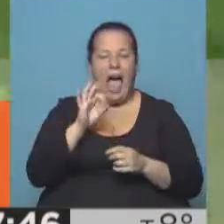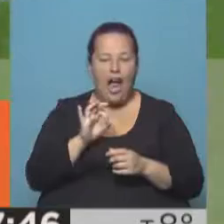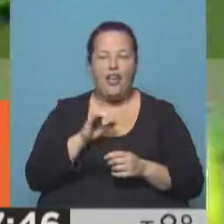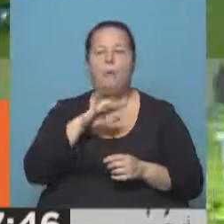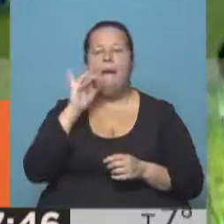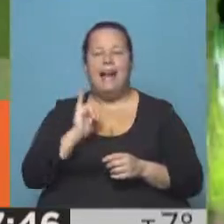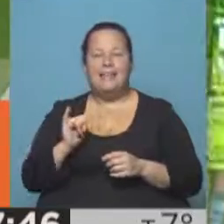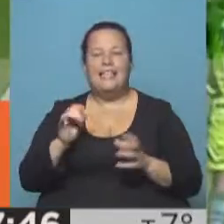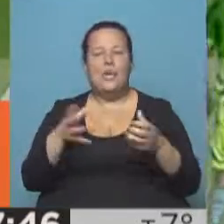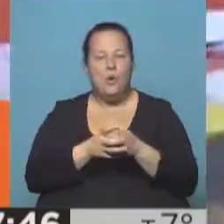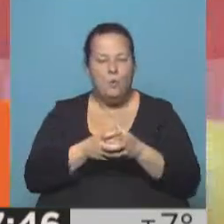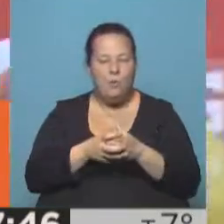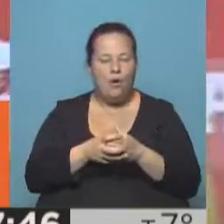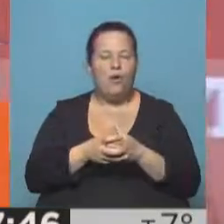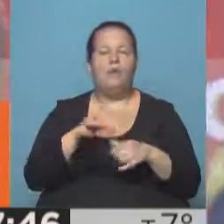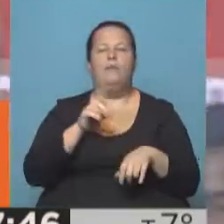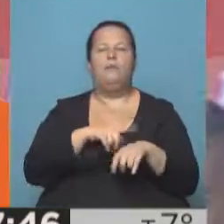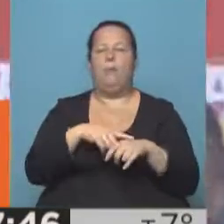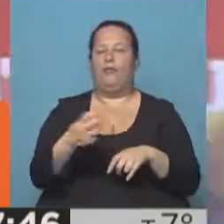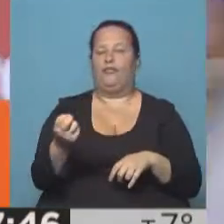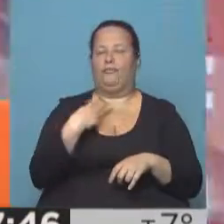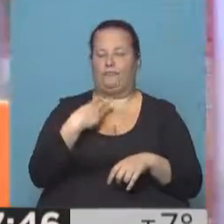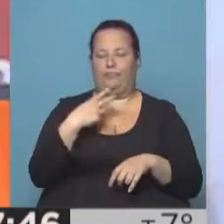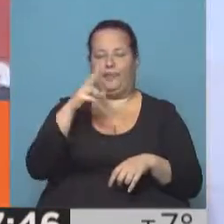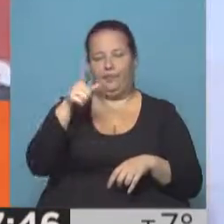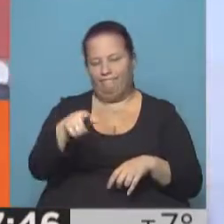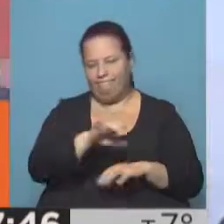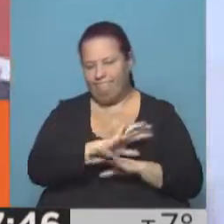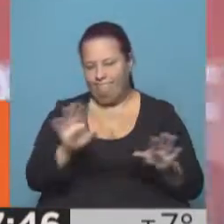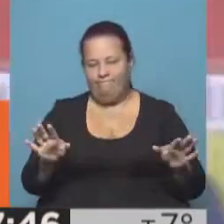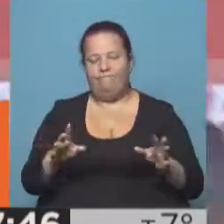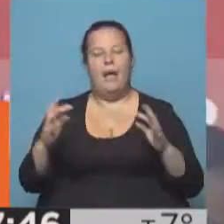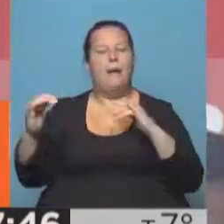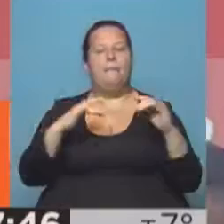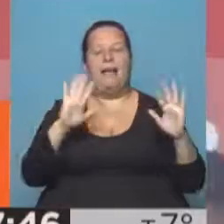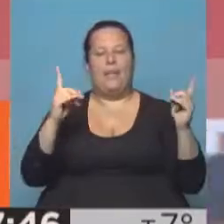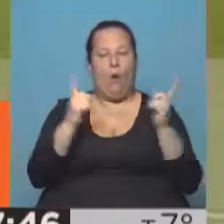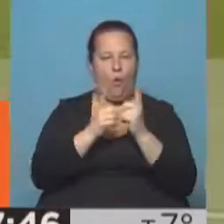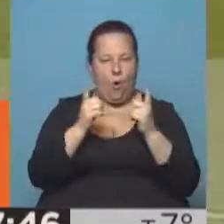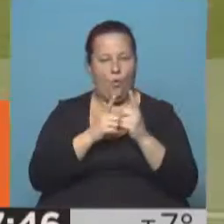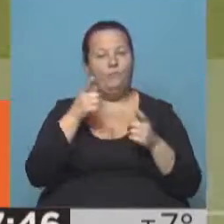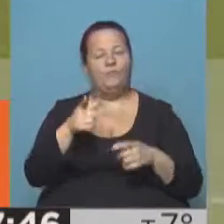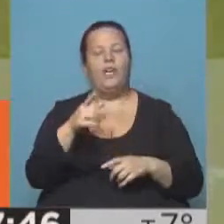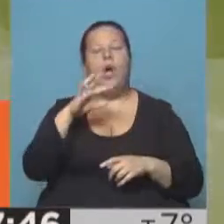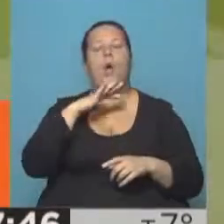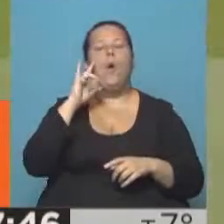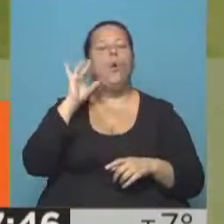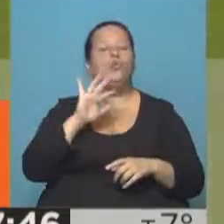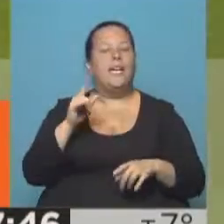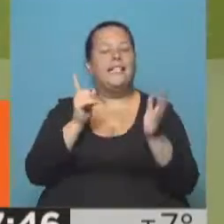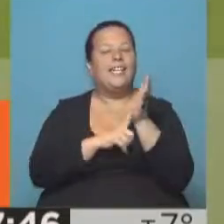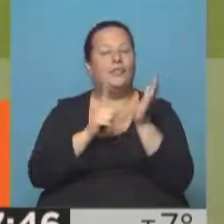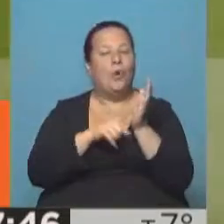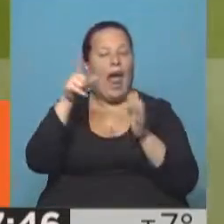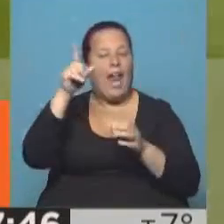Piti Martínez y compañía, momento de meterlo en contra para Vareiro y de esta manera el encuentro que estaba 1-1. Allí, Jonás Gutiérrez, titular esta vez en